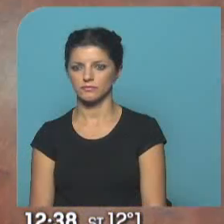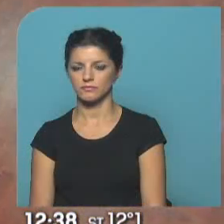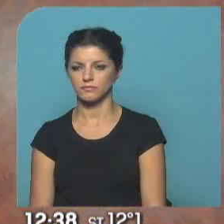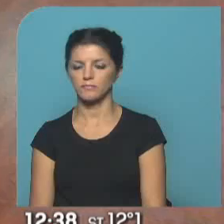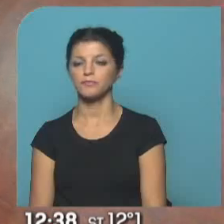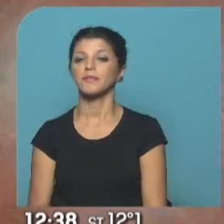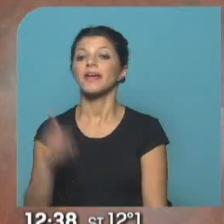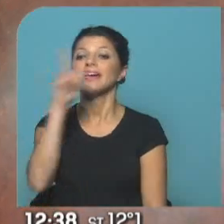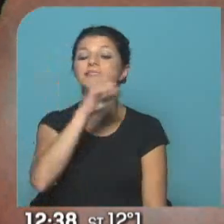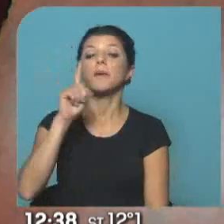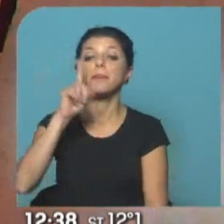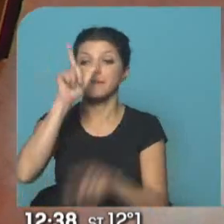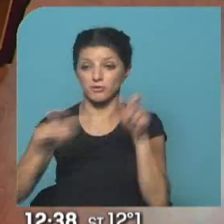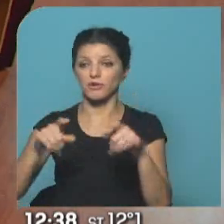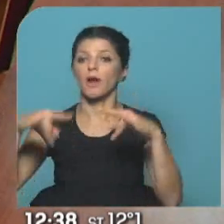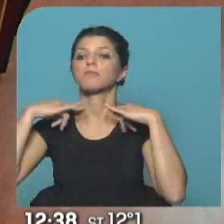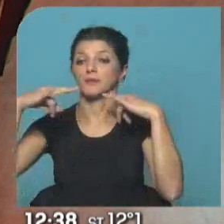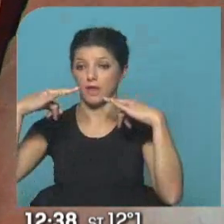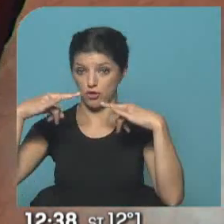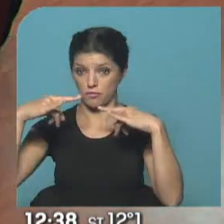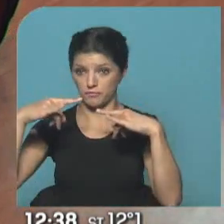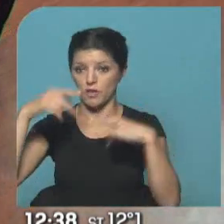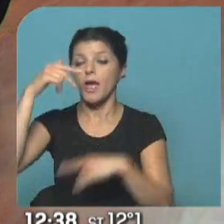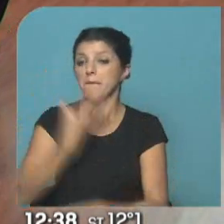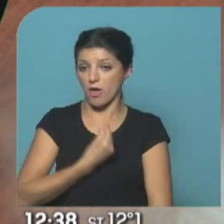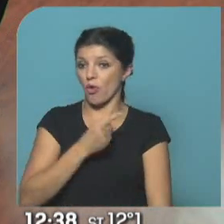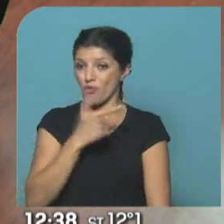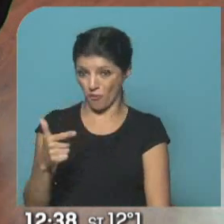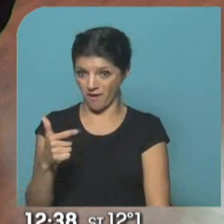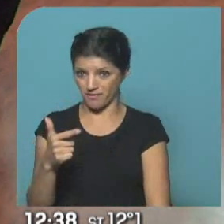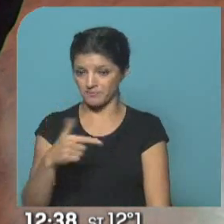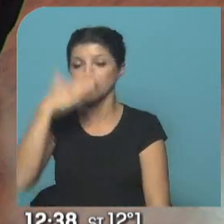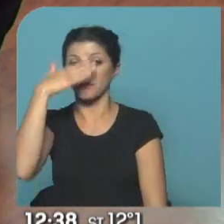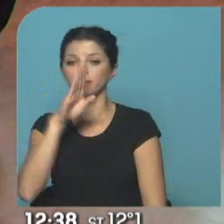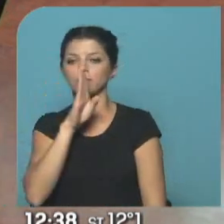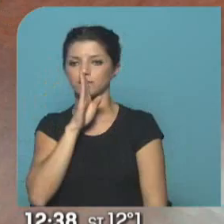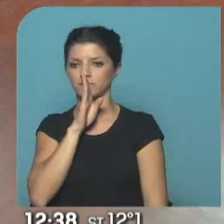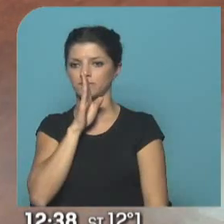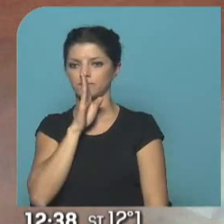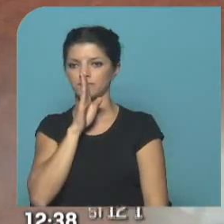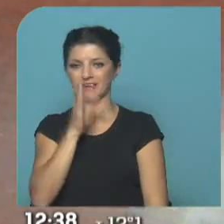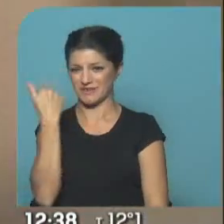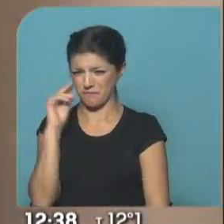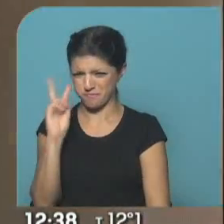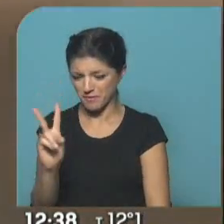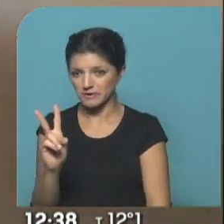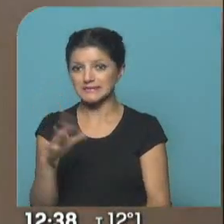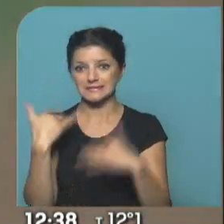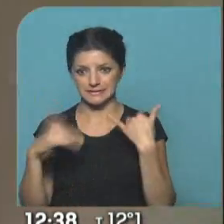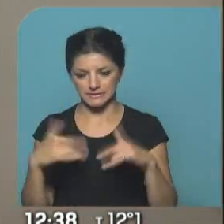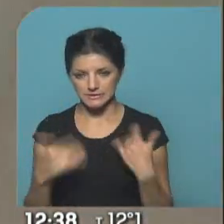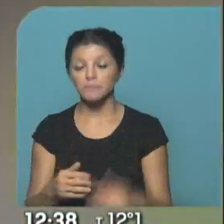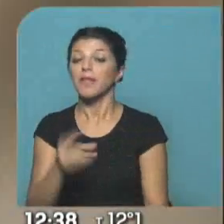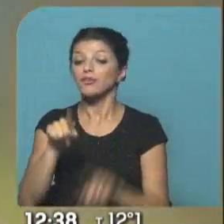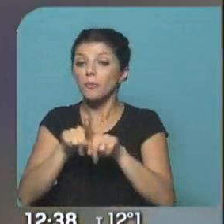Unas 100.000 personas gritaron "Nothing Port" primero. No tenemos miedo, decían. Y después el silencio, como veíamos recién, fue atronador. Esto fue